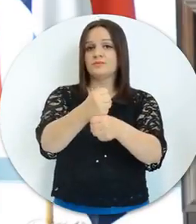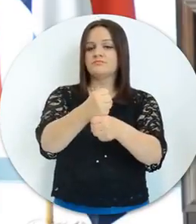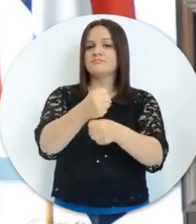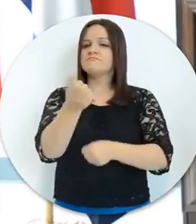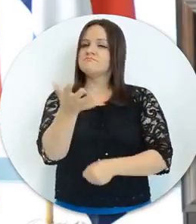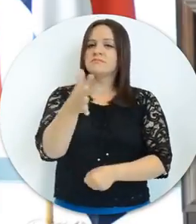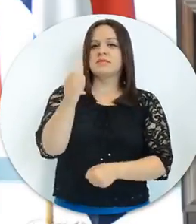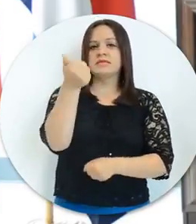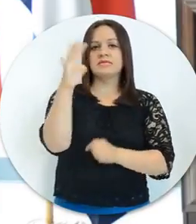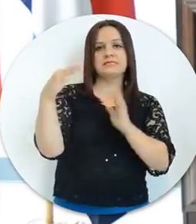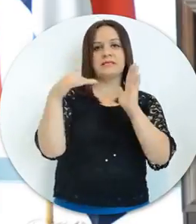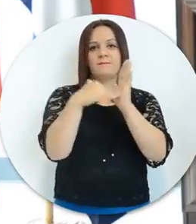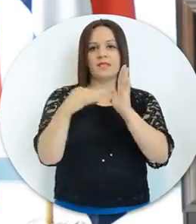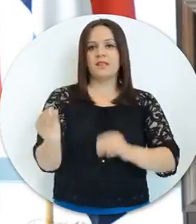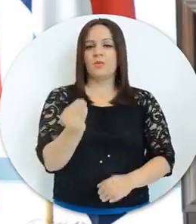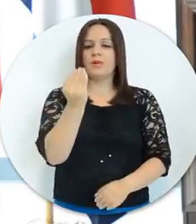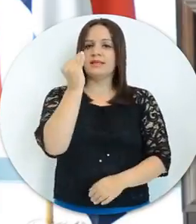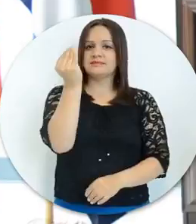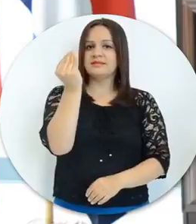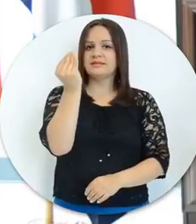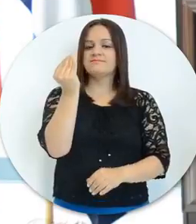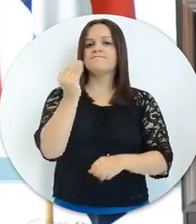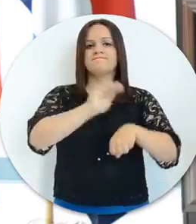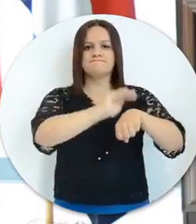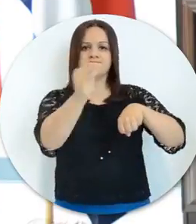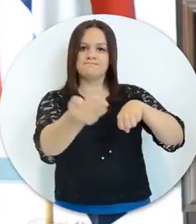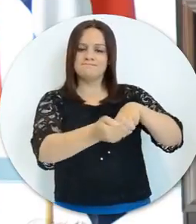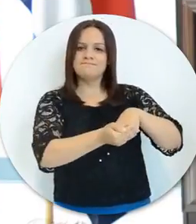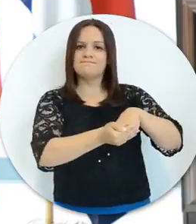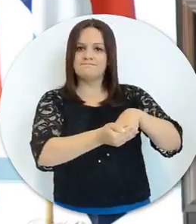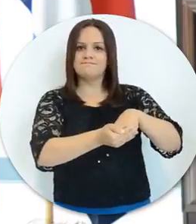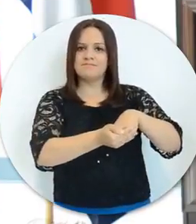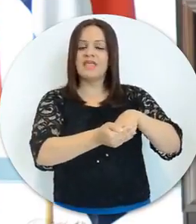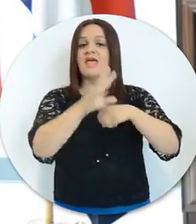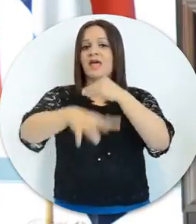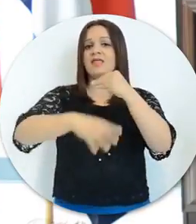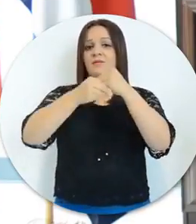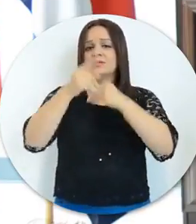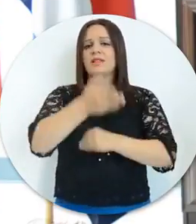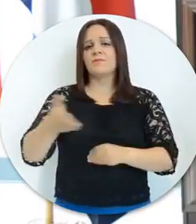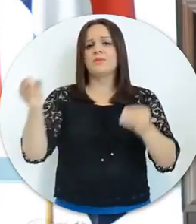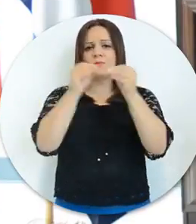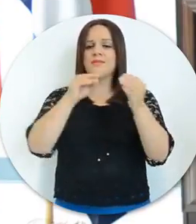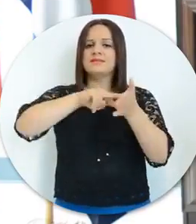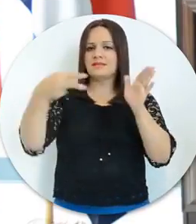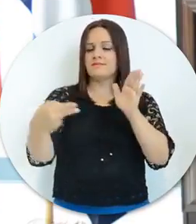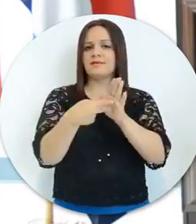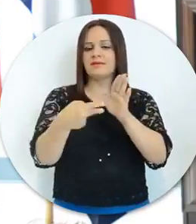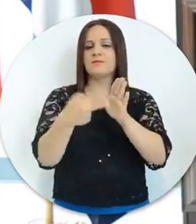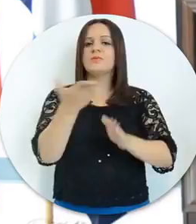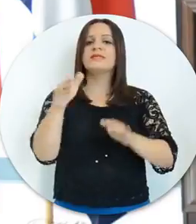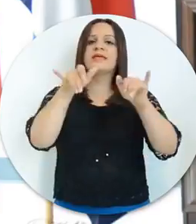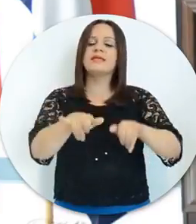de 15.000 adolescentes han quedado embarazadas. Pero además uno de los elementos más significativos es